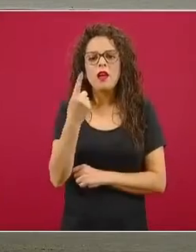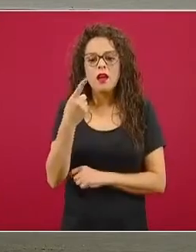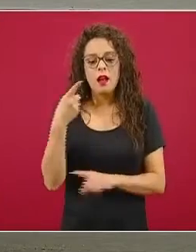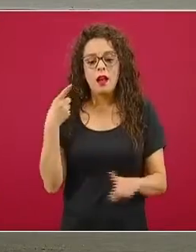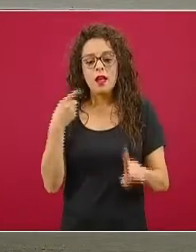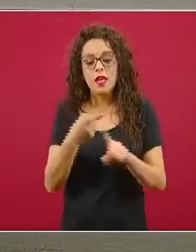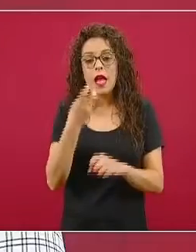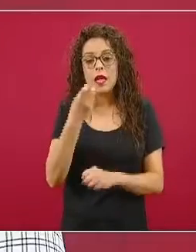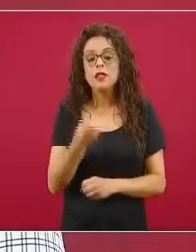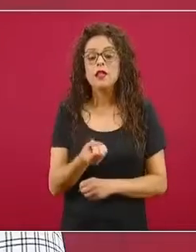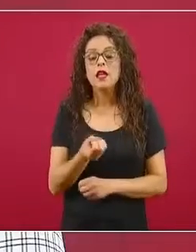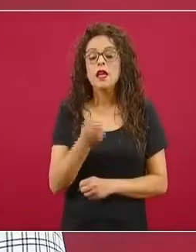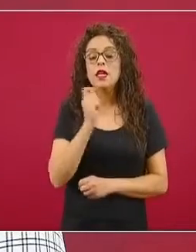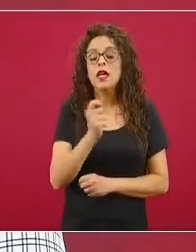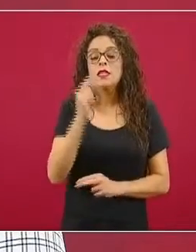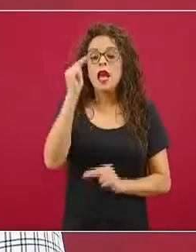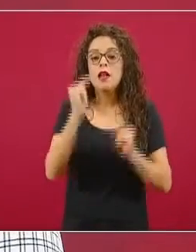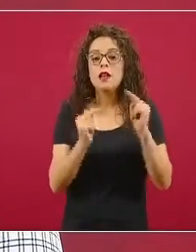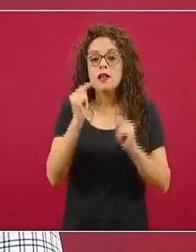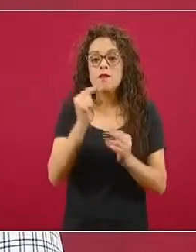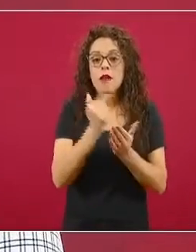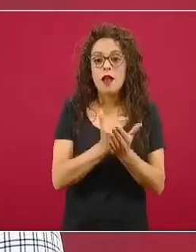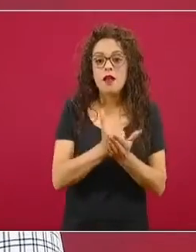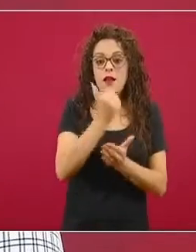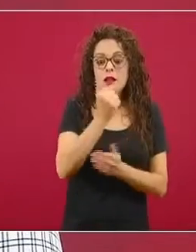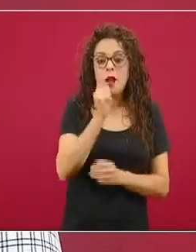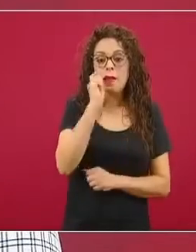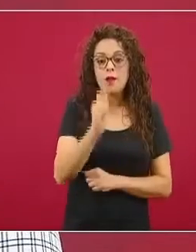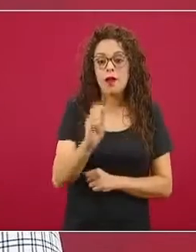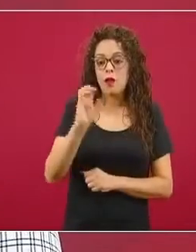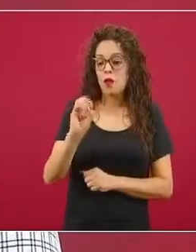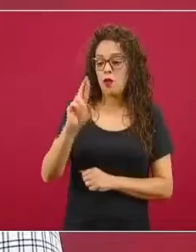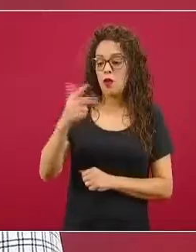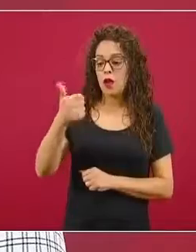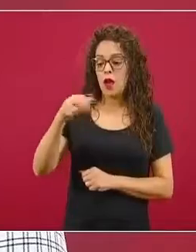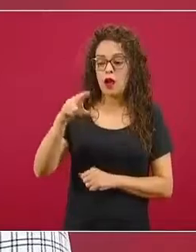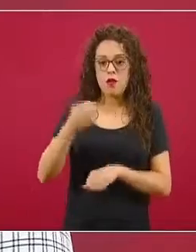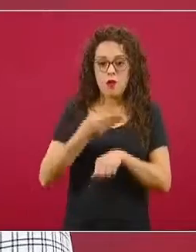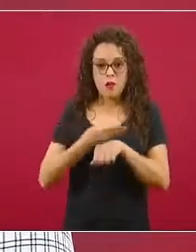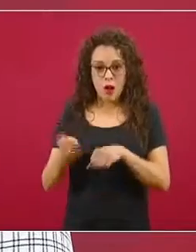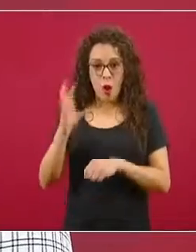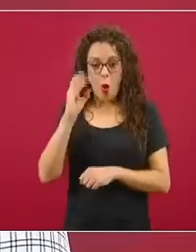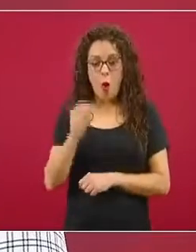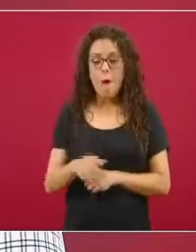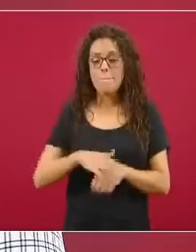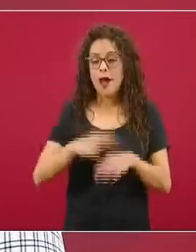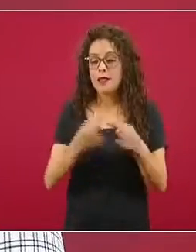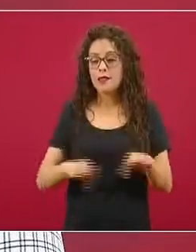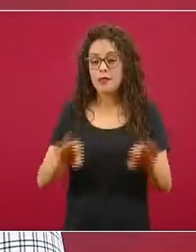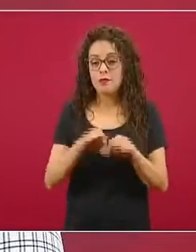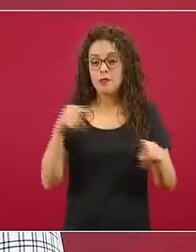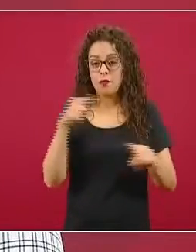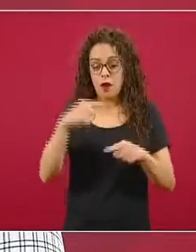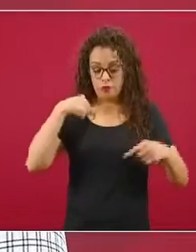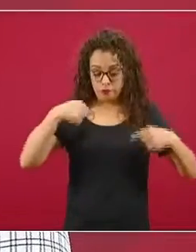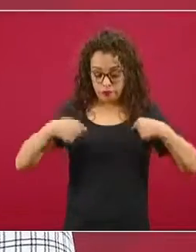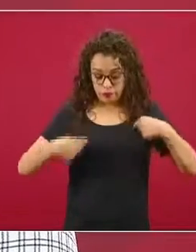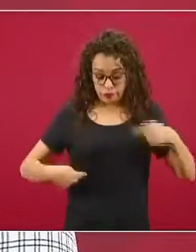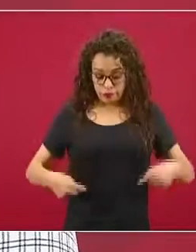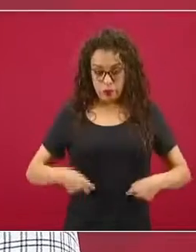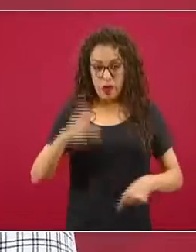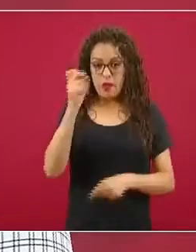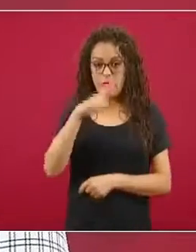de afectación a los órganos blanco o principales órganos que en una persona hubieran sido afectados por el